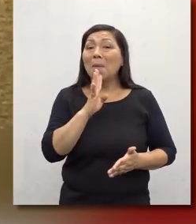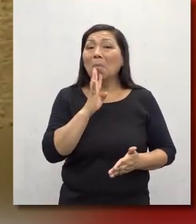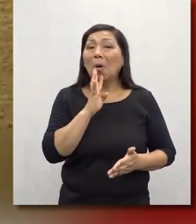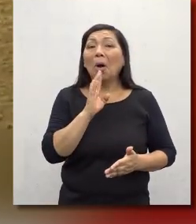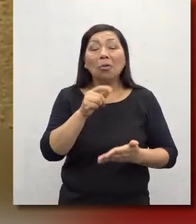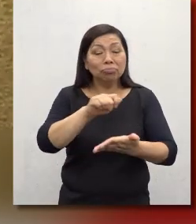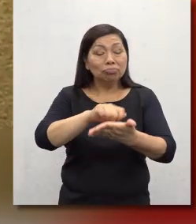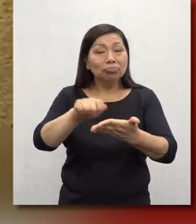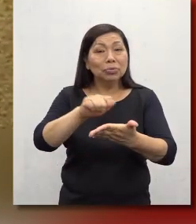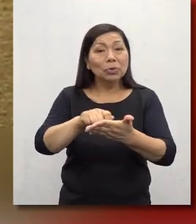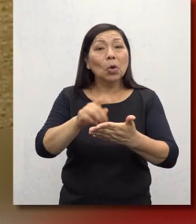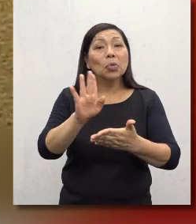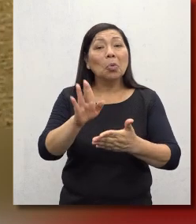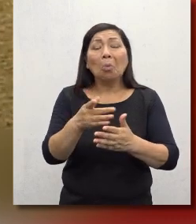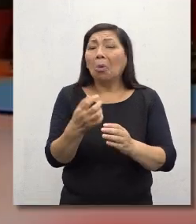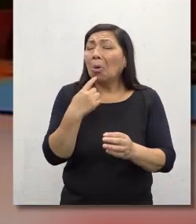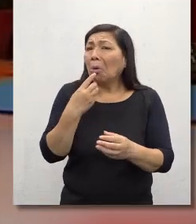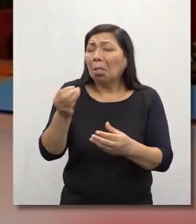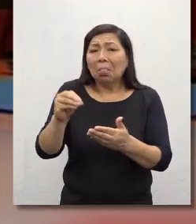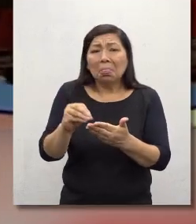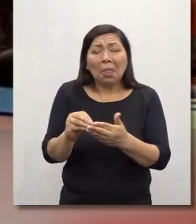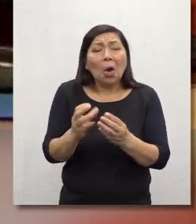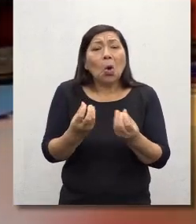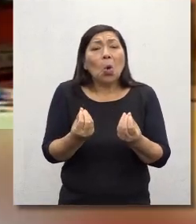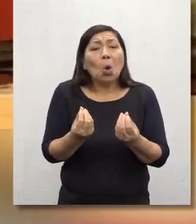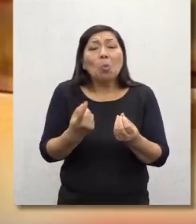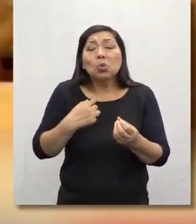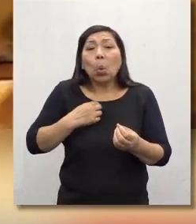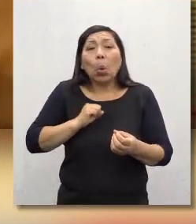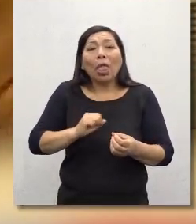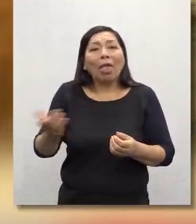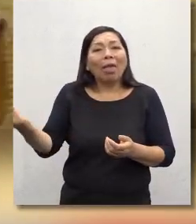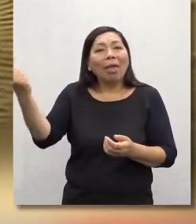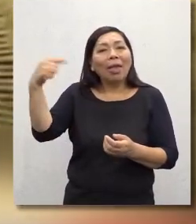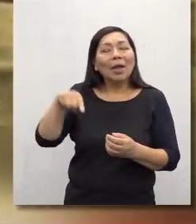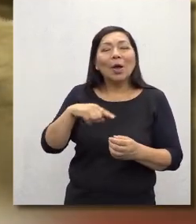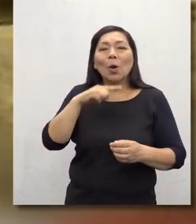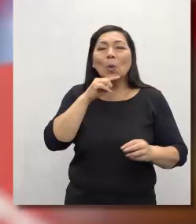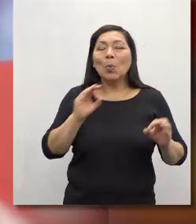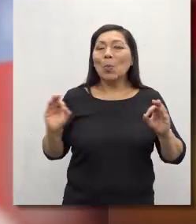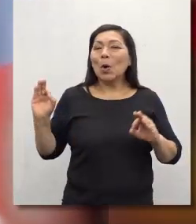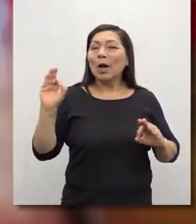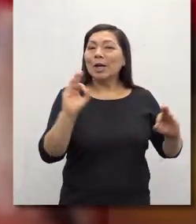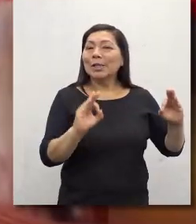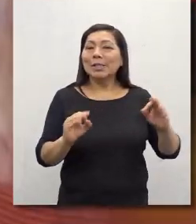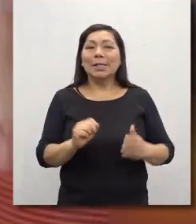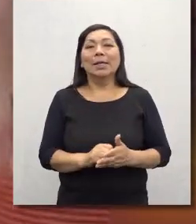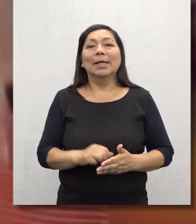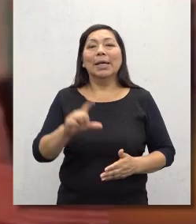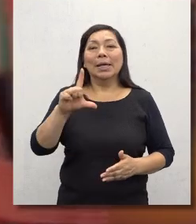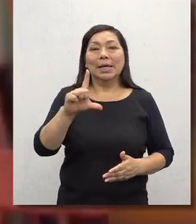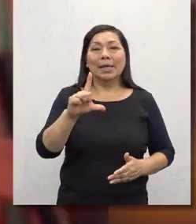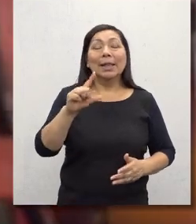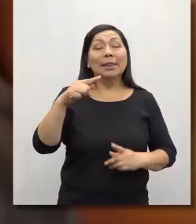y registrado como derechohabiente, en calidad de hija, a la señorita de iniciales